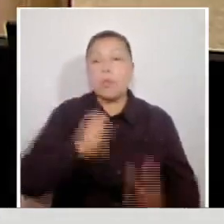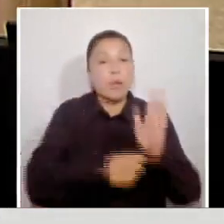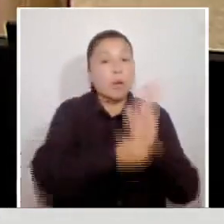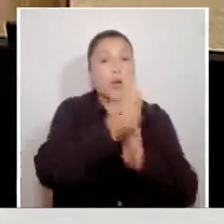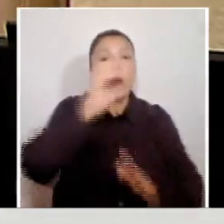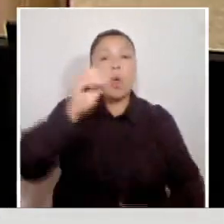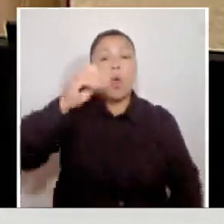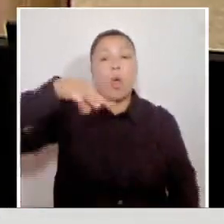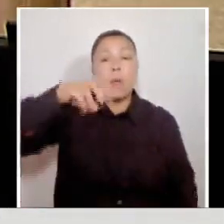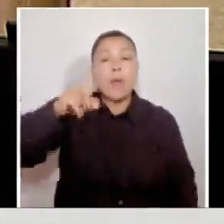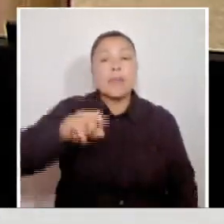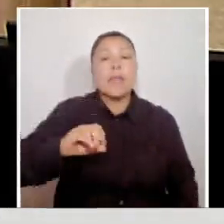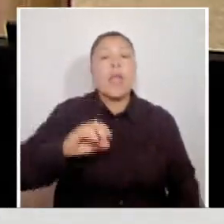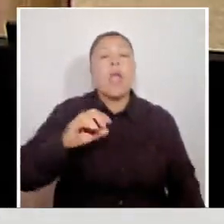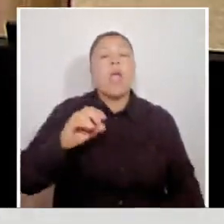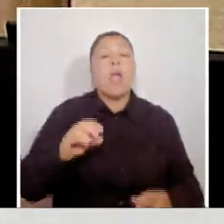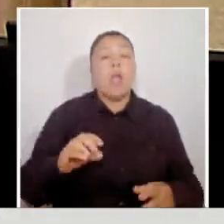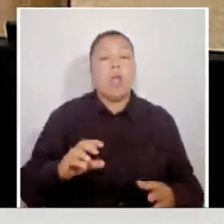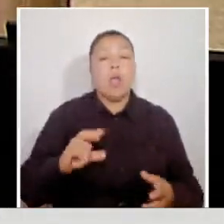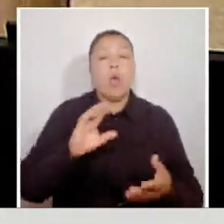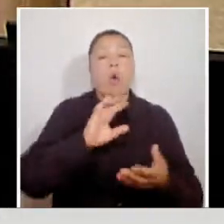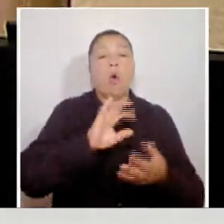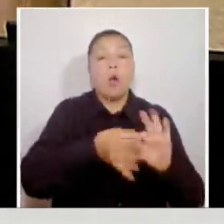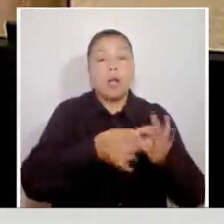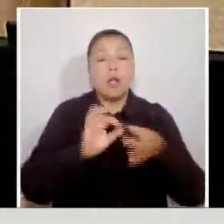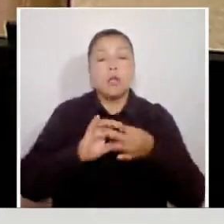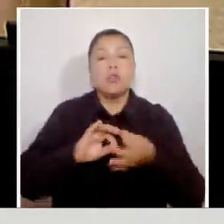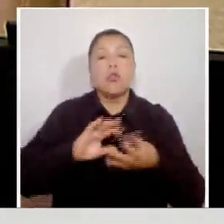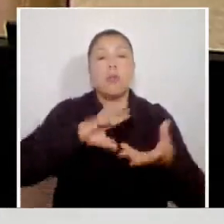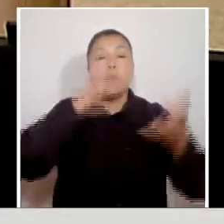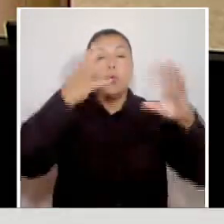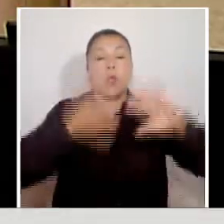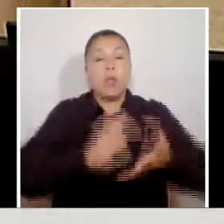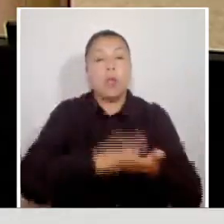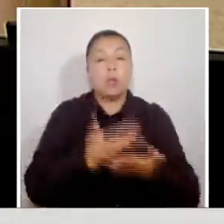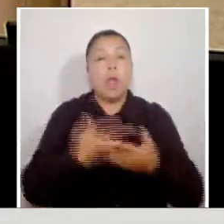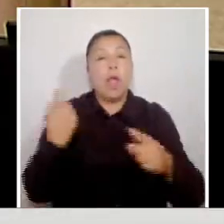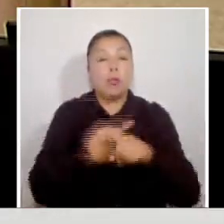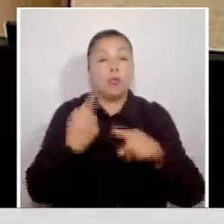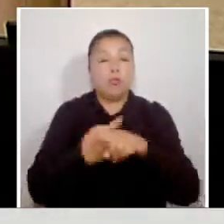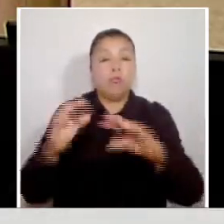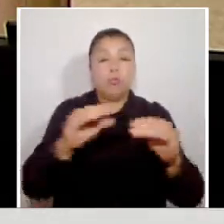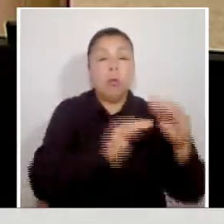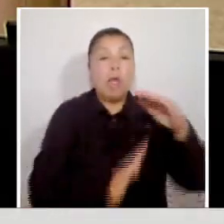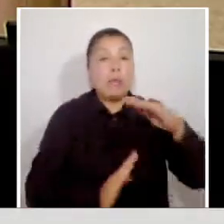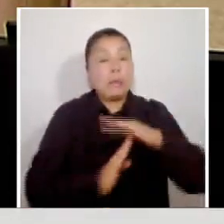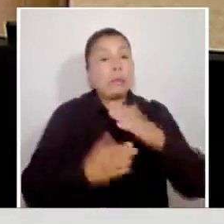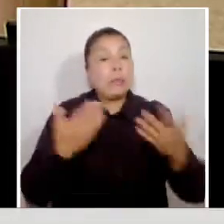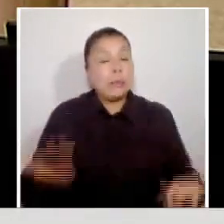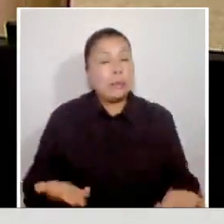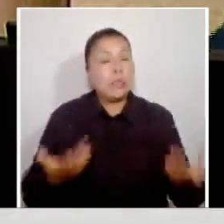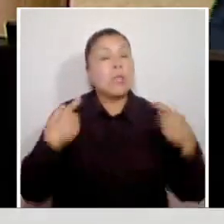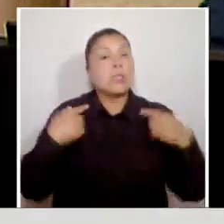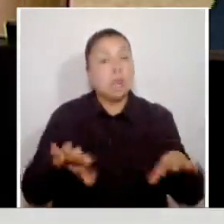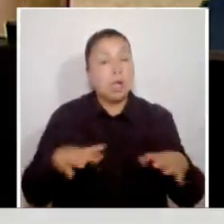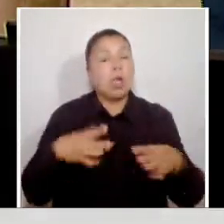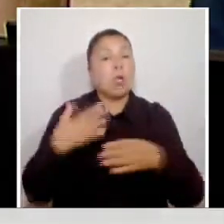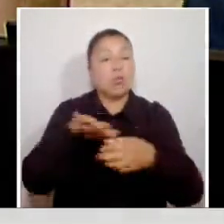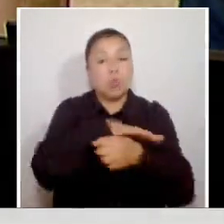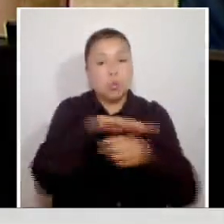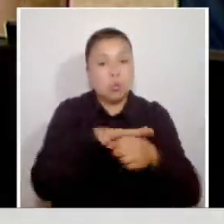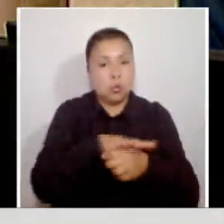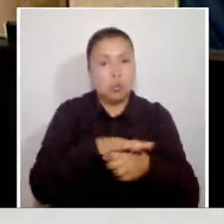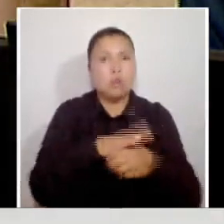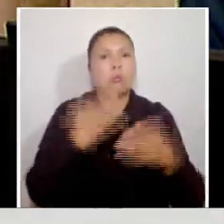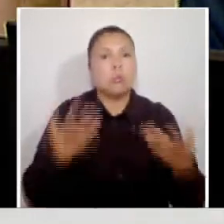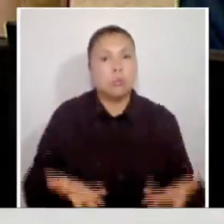Organización Mundial de la Salud como tal Por lo tanto es un debate pendiente Pese a que es un hecho irrefutable